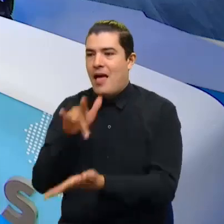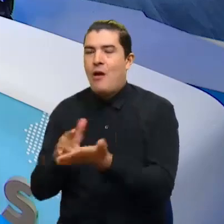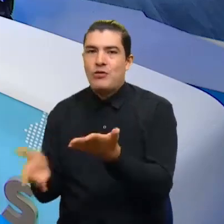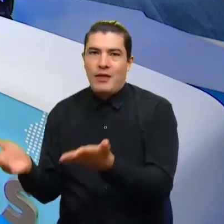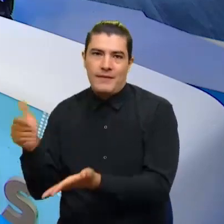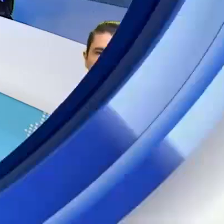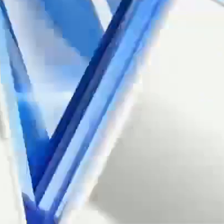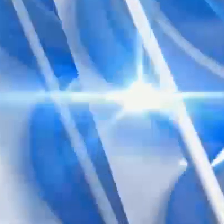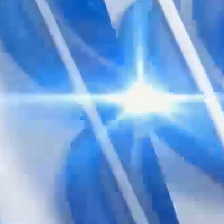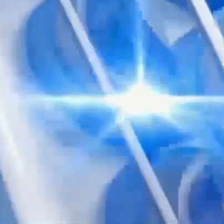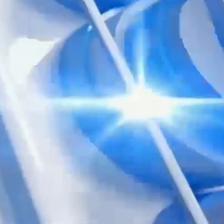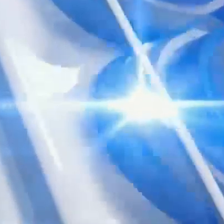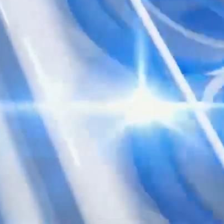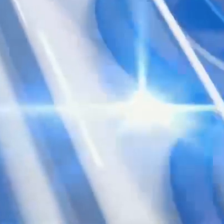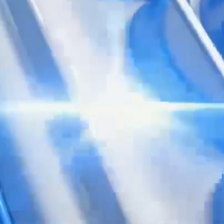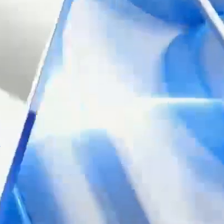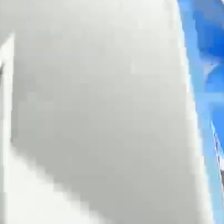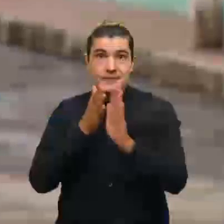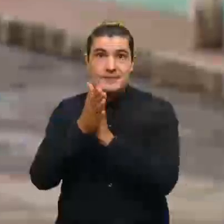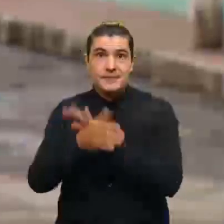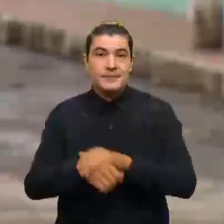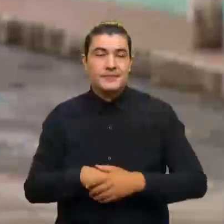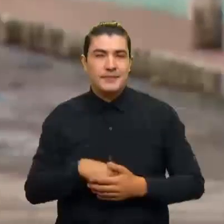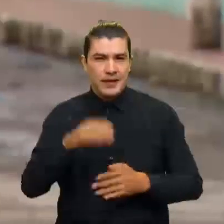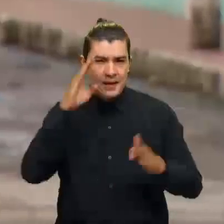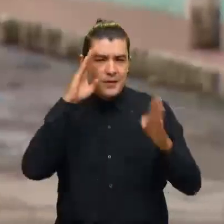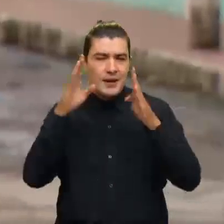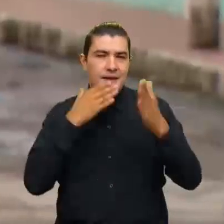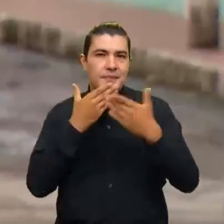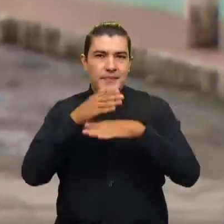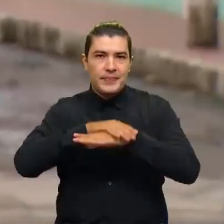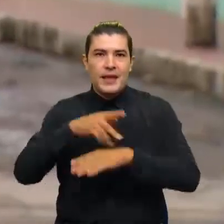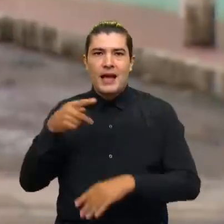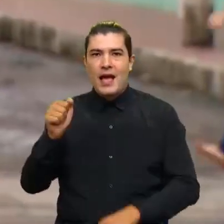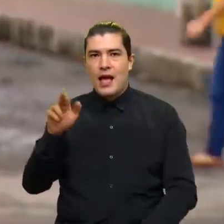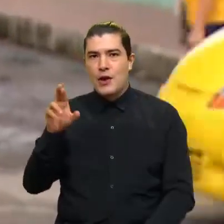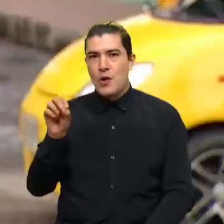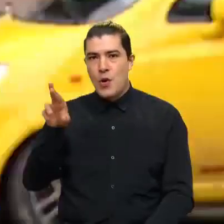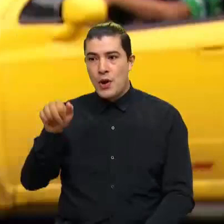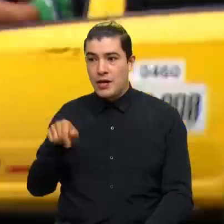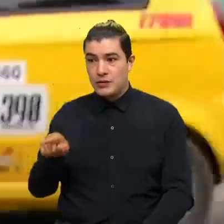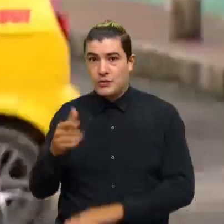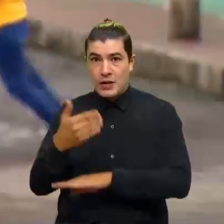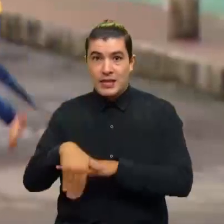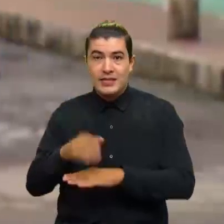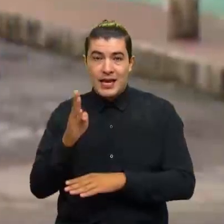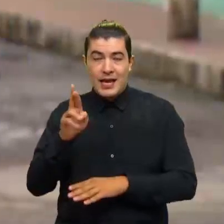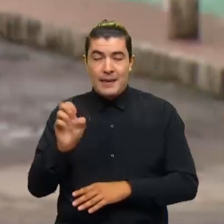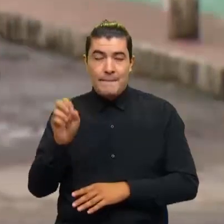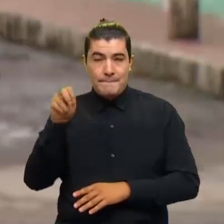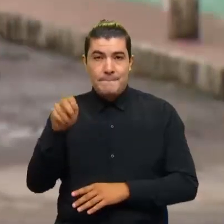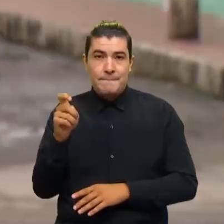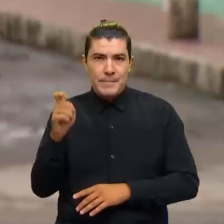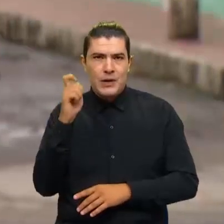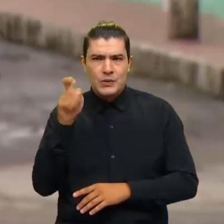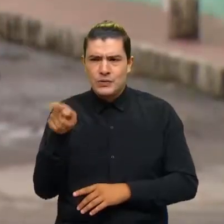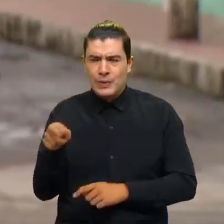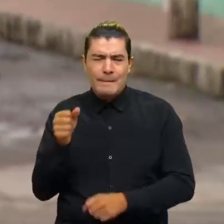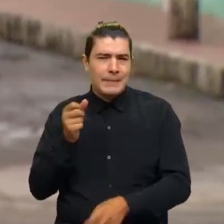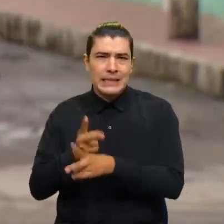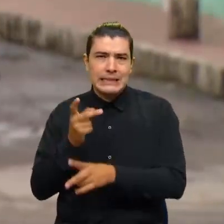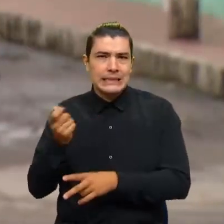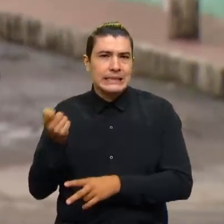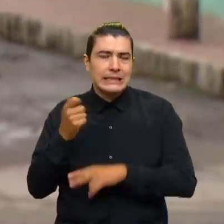Muy buenas tardes, los saludo desde el barrio Carora, o más conocido en un tiempo a sus calles como el Bronx, pues el alto índice de